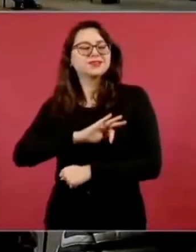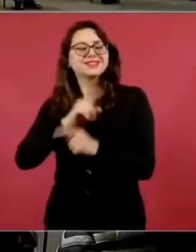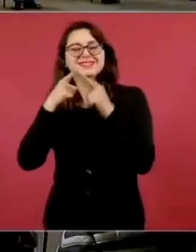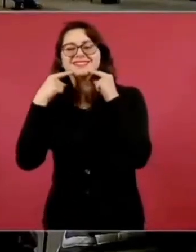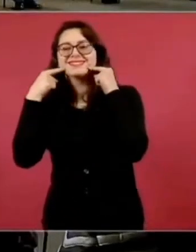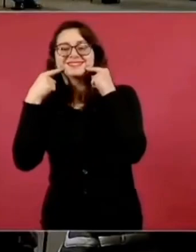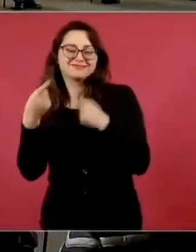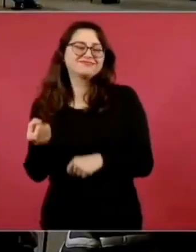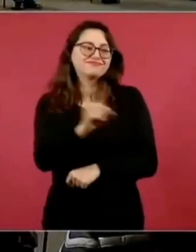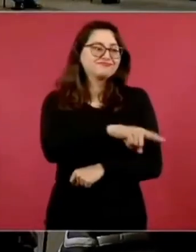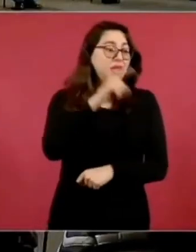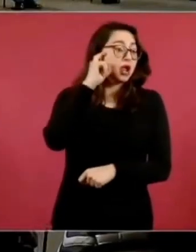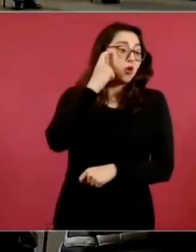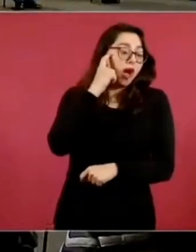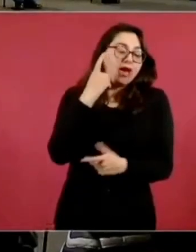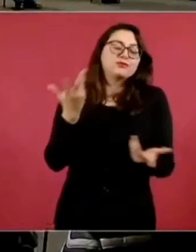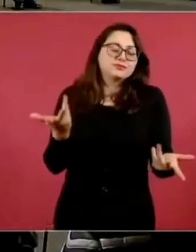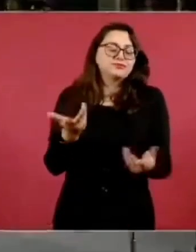Gracias.